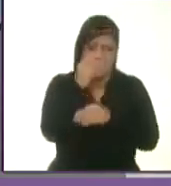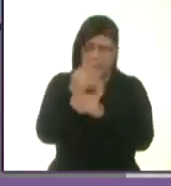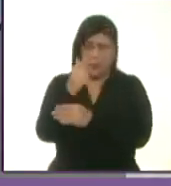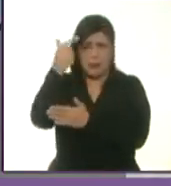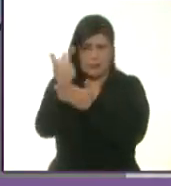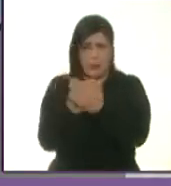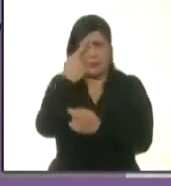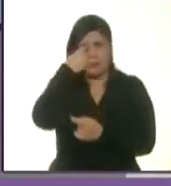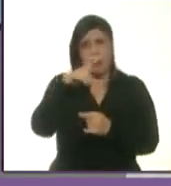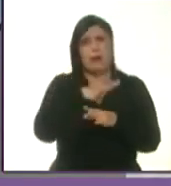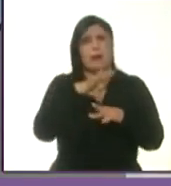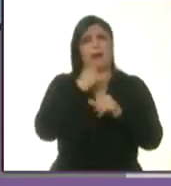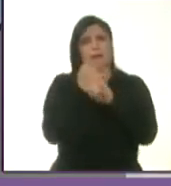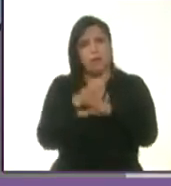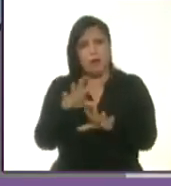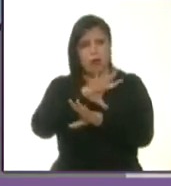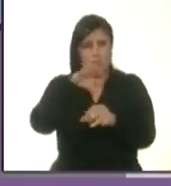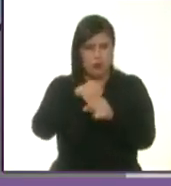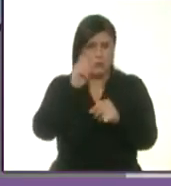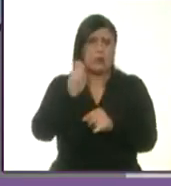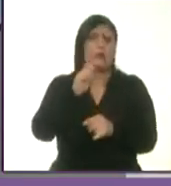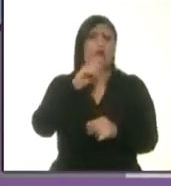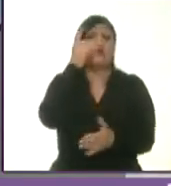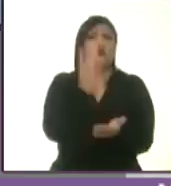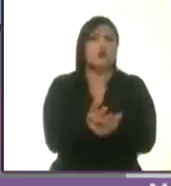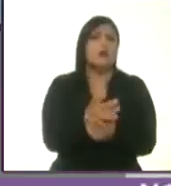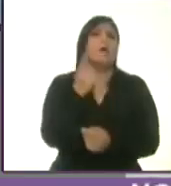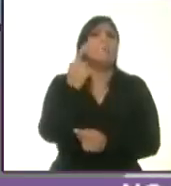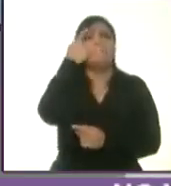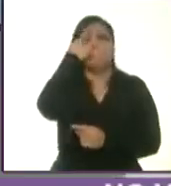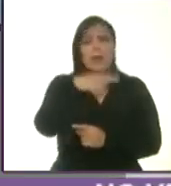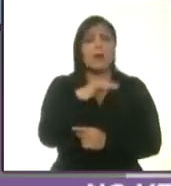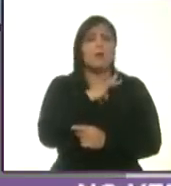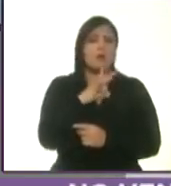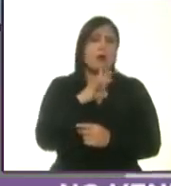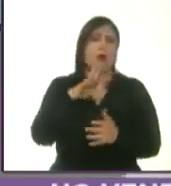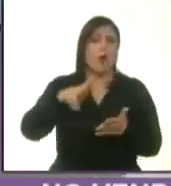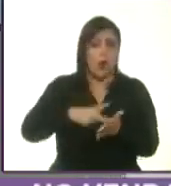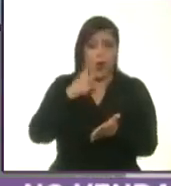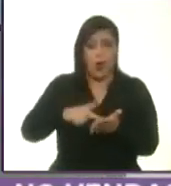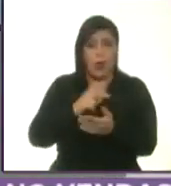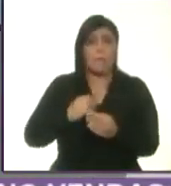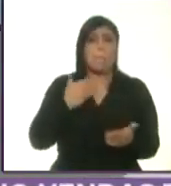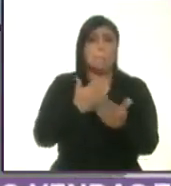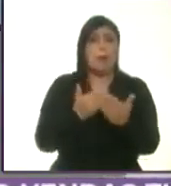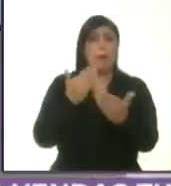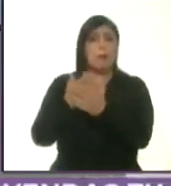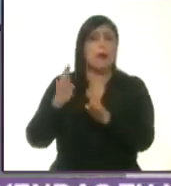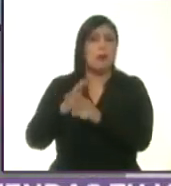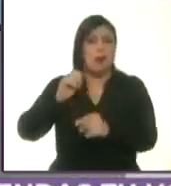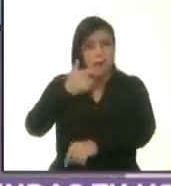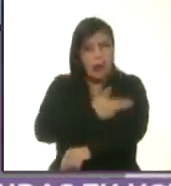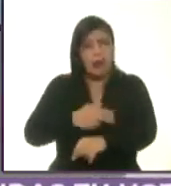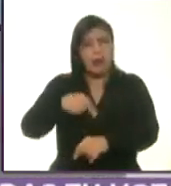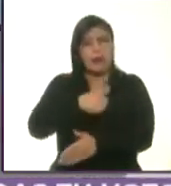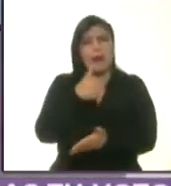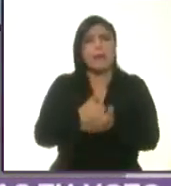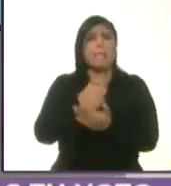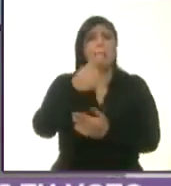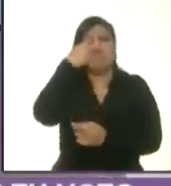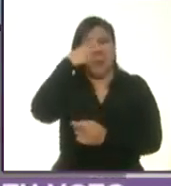se puedan presentar para evitar que se presenten los mismos documentos cada vez que se realiza un trámite en la ciudad de